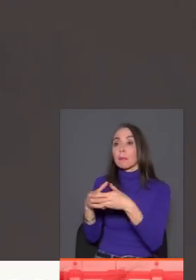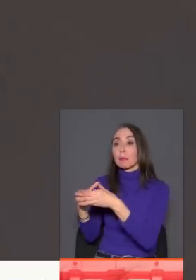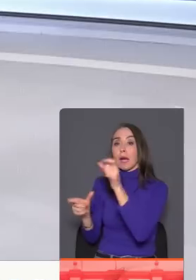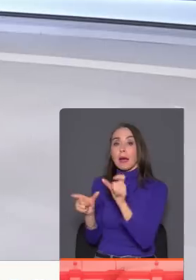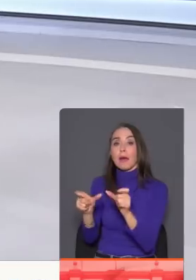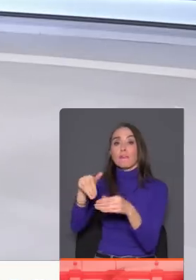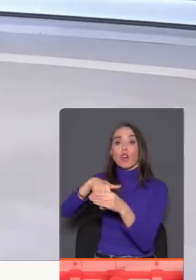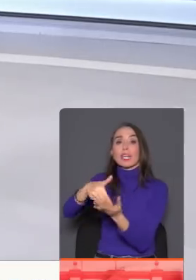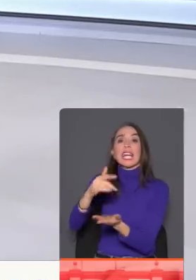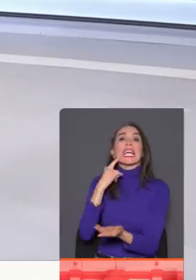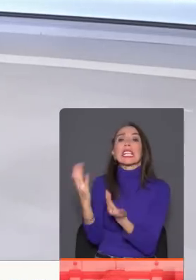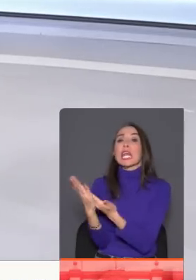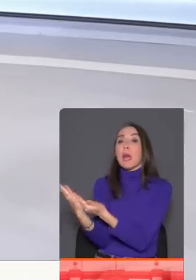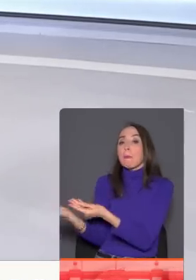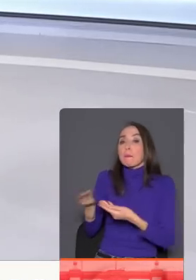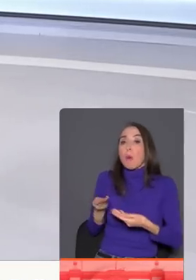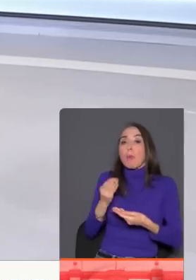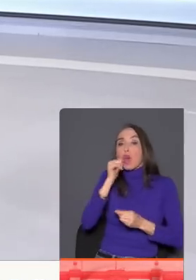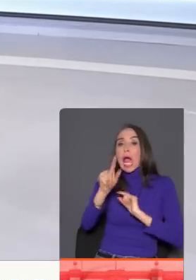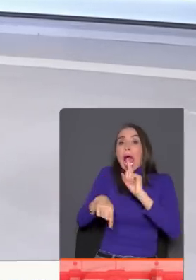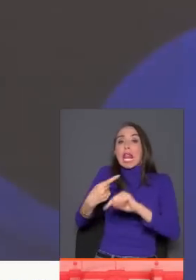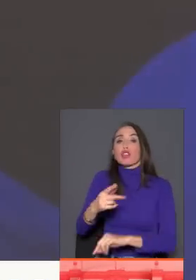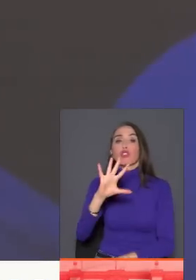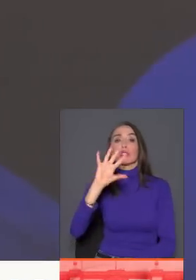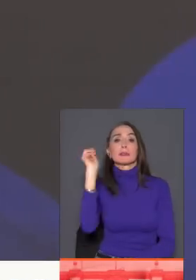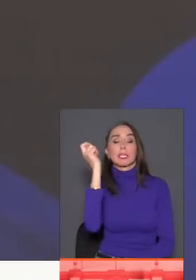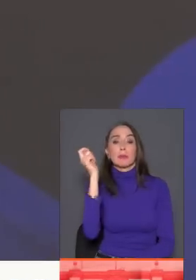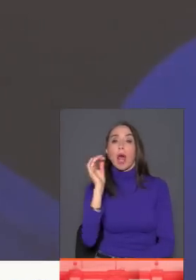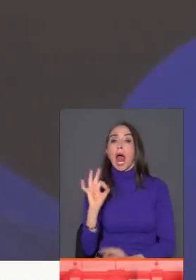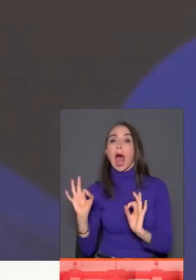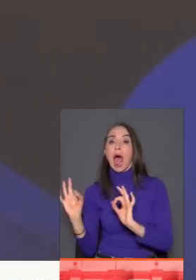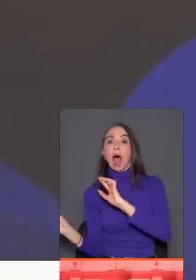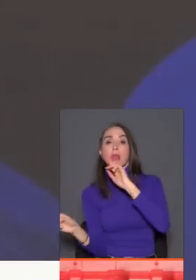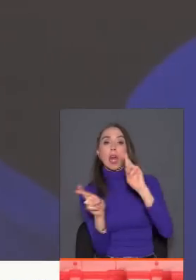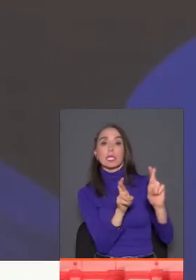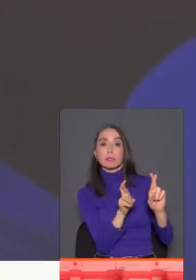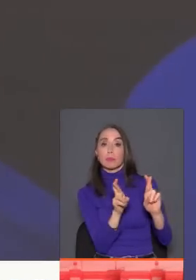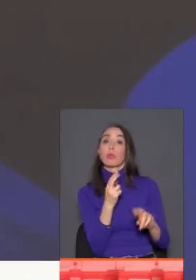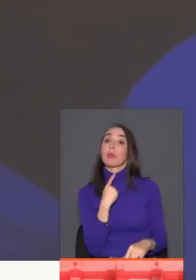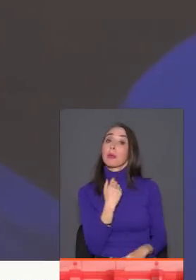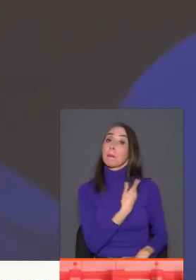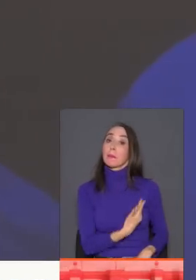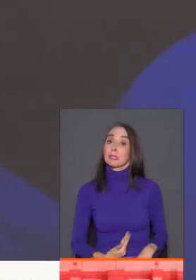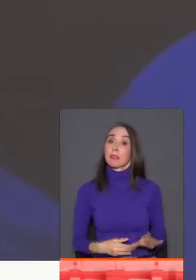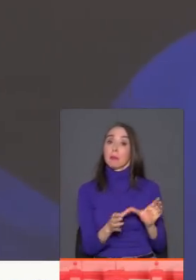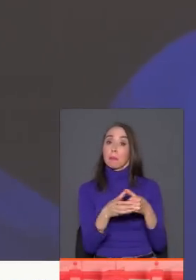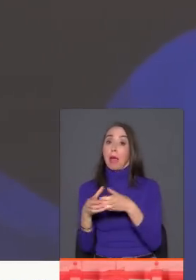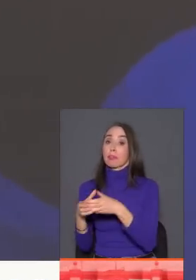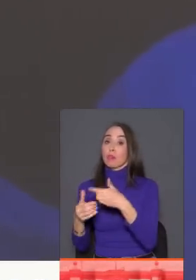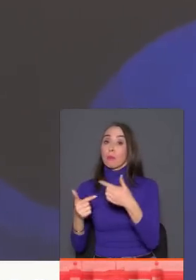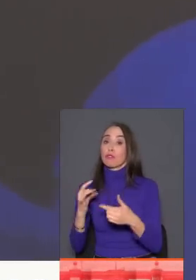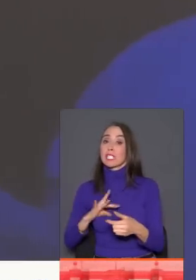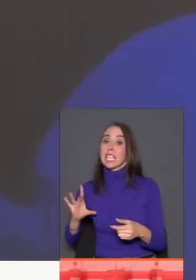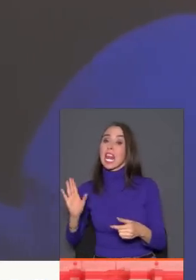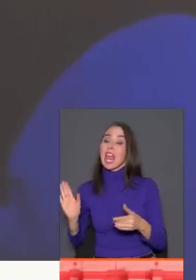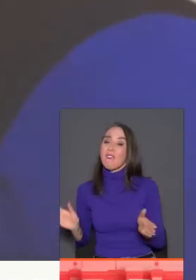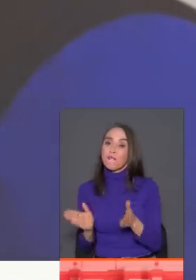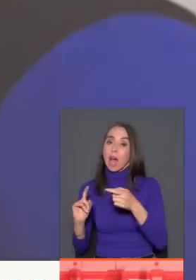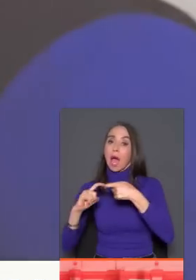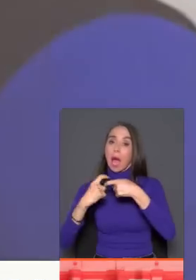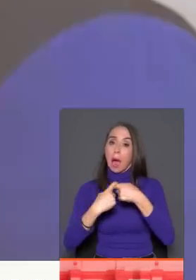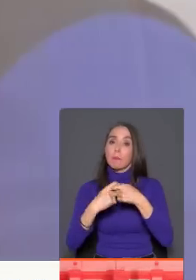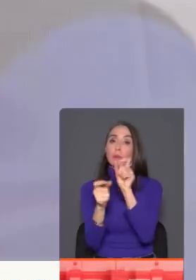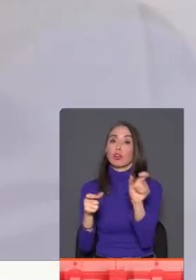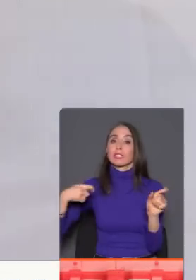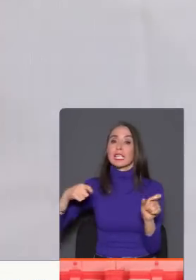bueno qué proponen ustedes el día después no salieron a responder es interesante eso los presidentes de los partidos de chile vamos a enviarnos a senadores dirigentes sólo